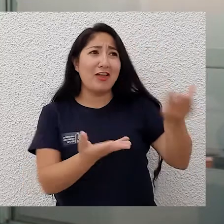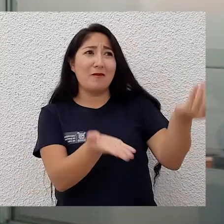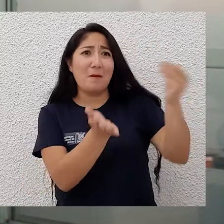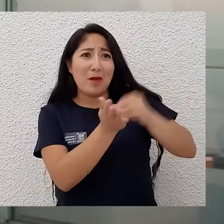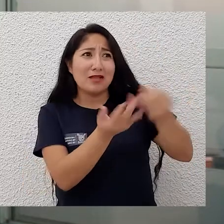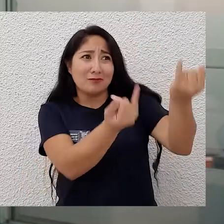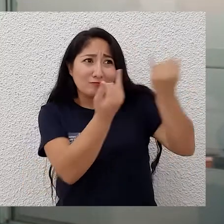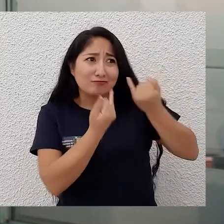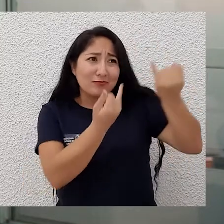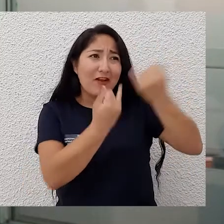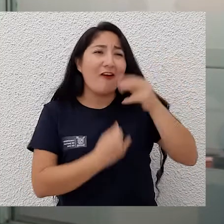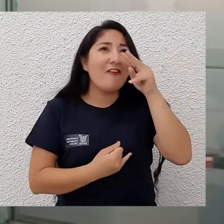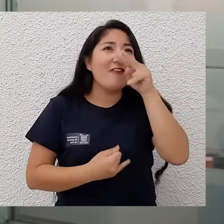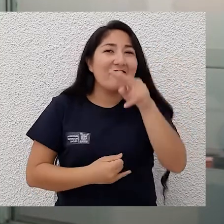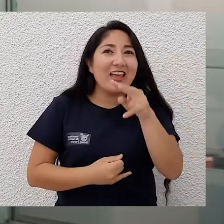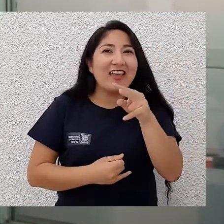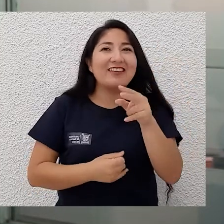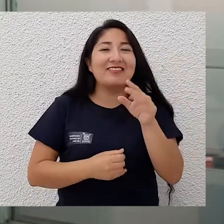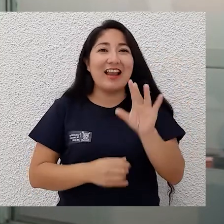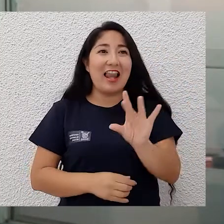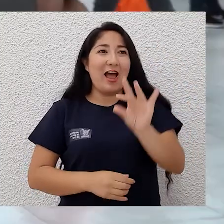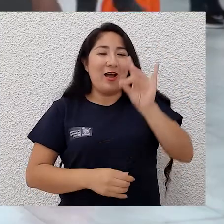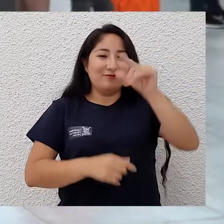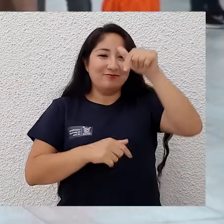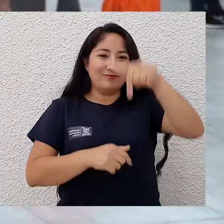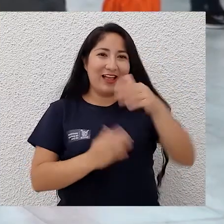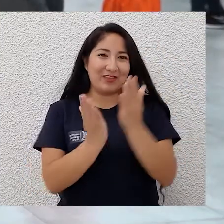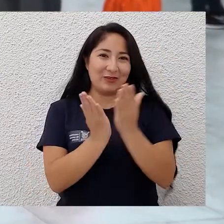poder ver la posibilidad de estudiar aquí.